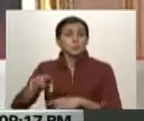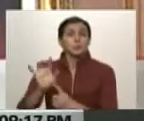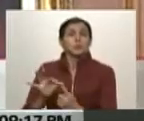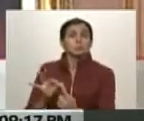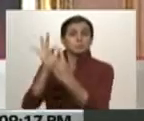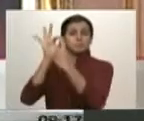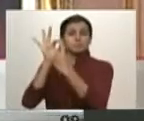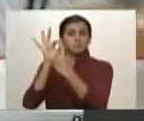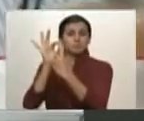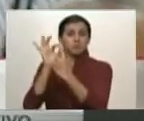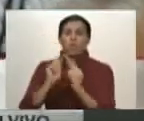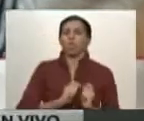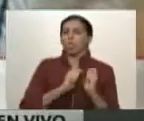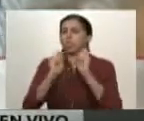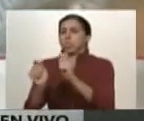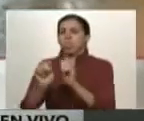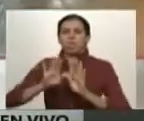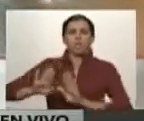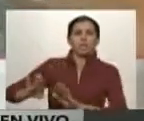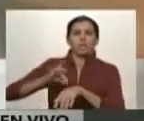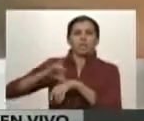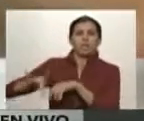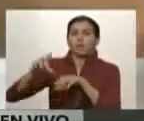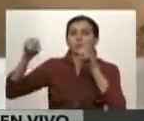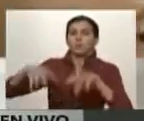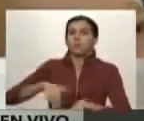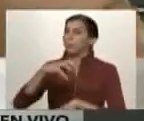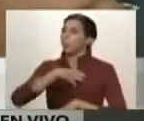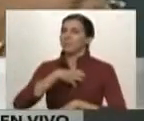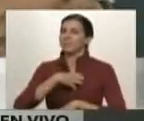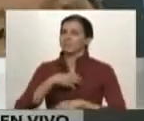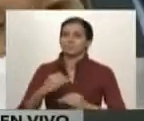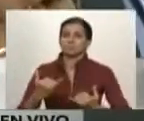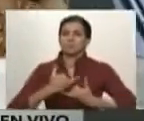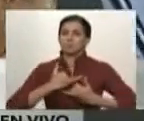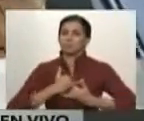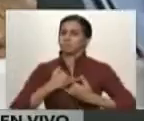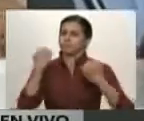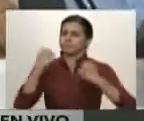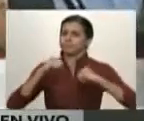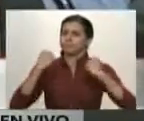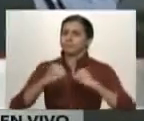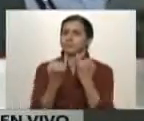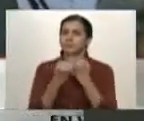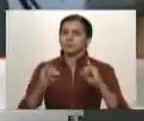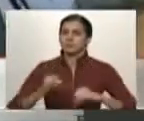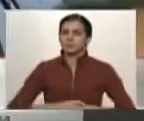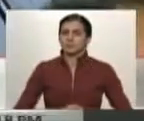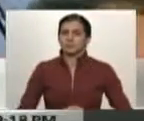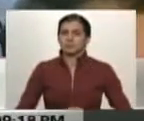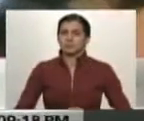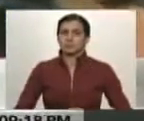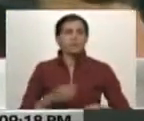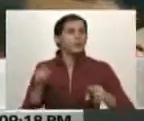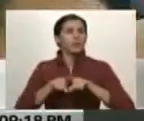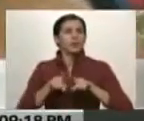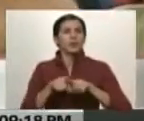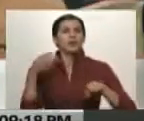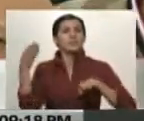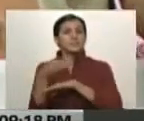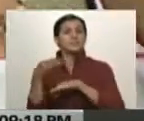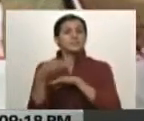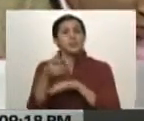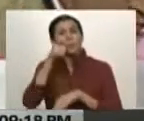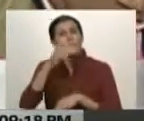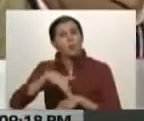sin delegar la todos los días de la vida y para asistir cómo va a asistir nuestro